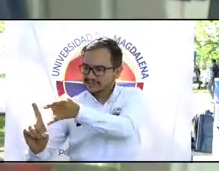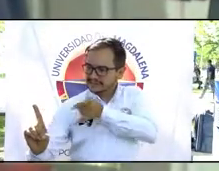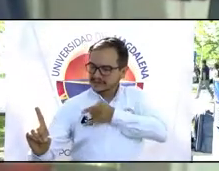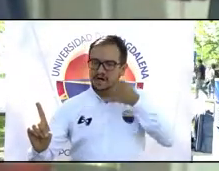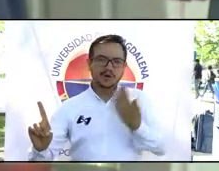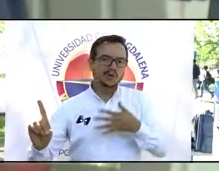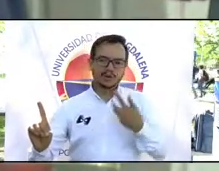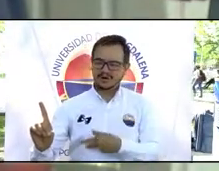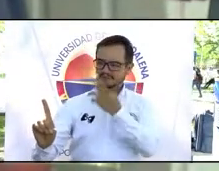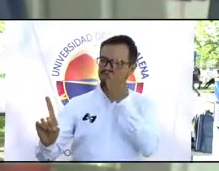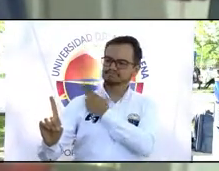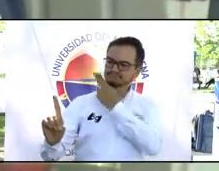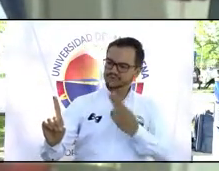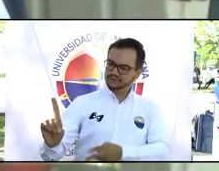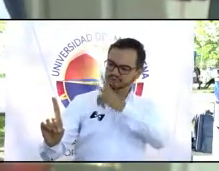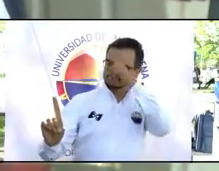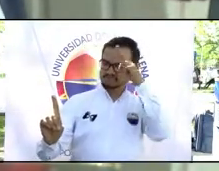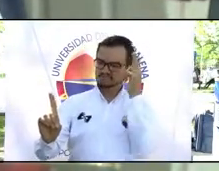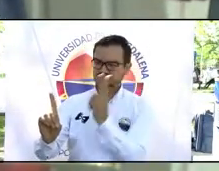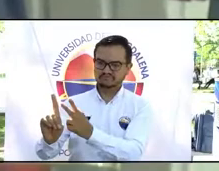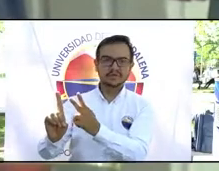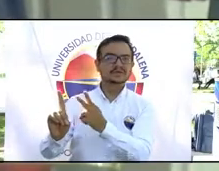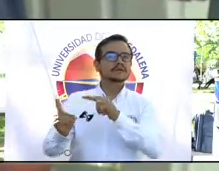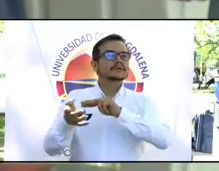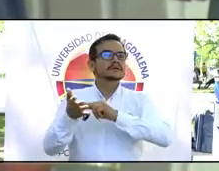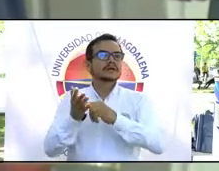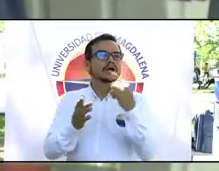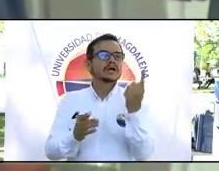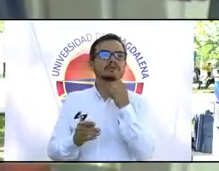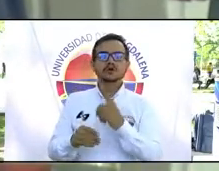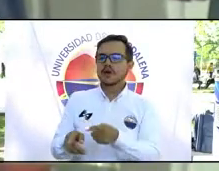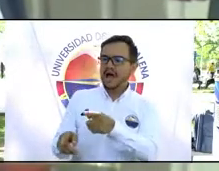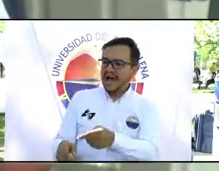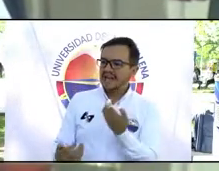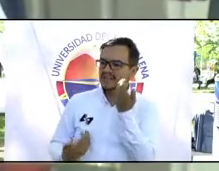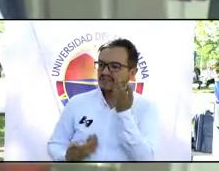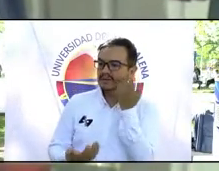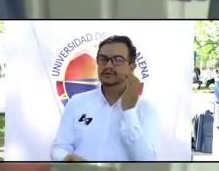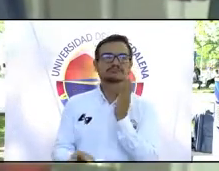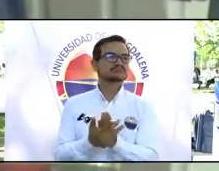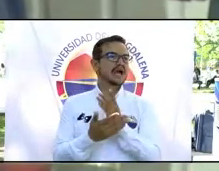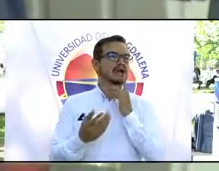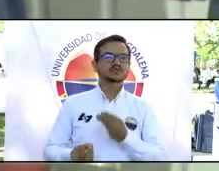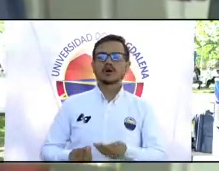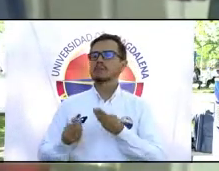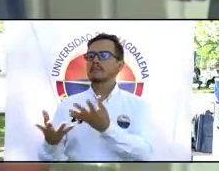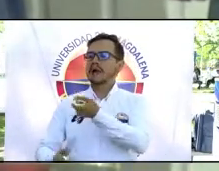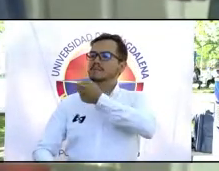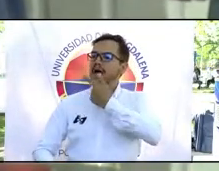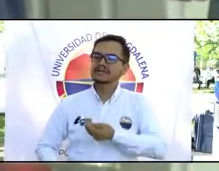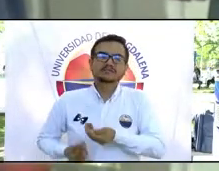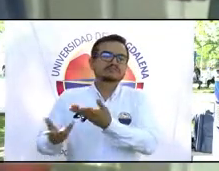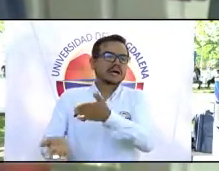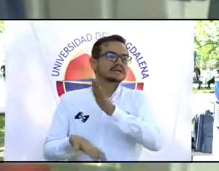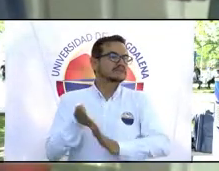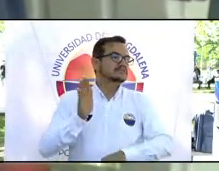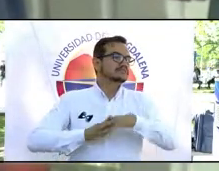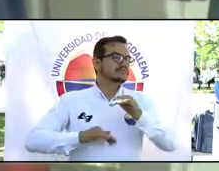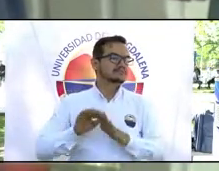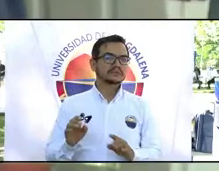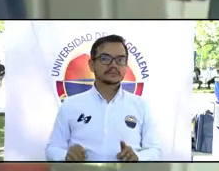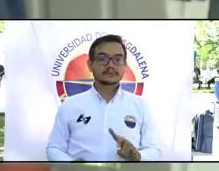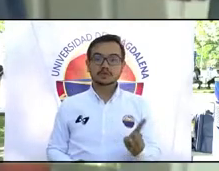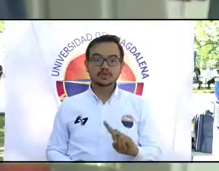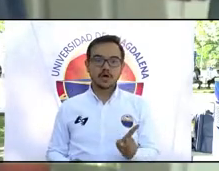el otro, con entender que más que curar una aflicción, van a atender a una persona, que así como ustedes muchas veces se